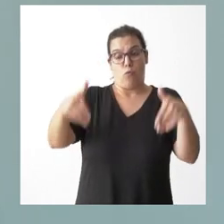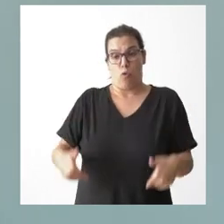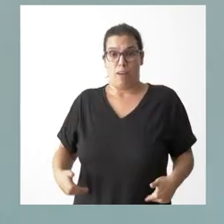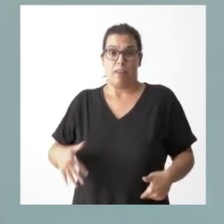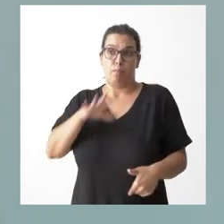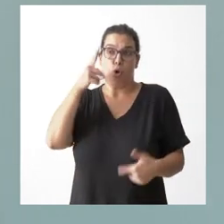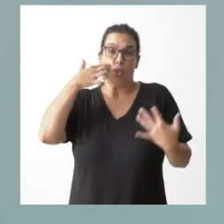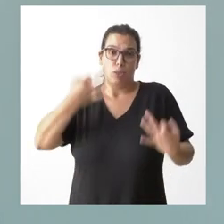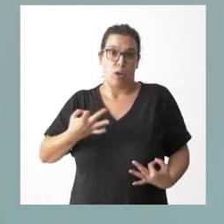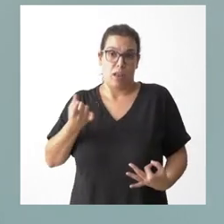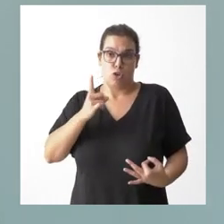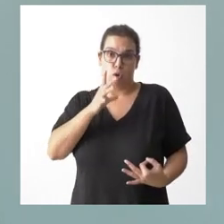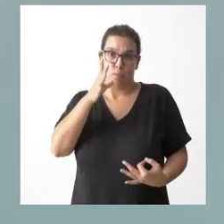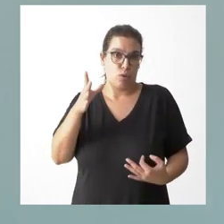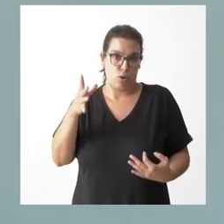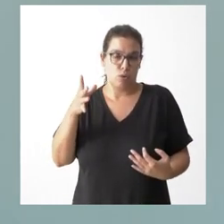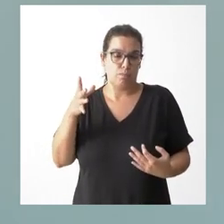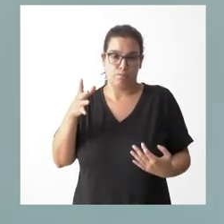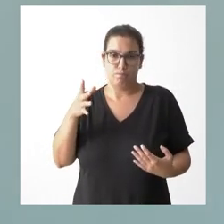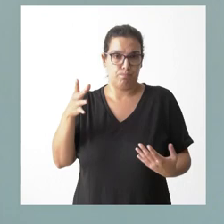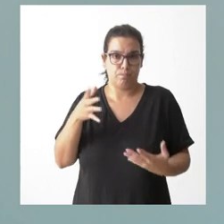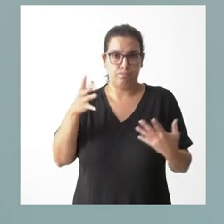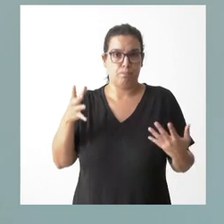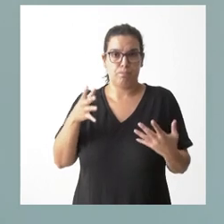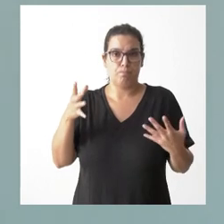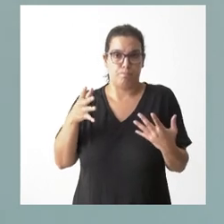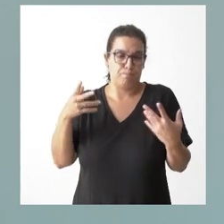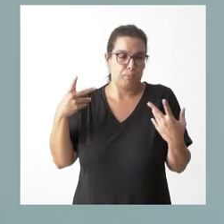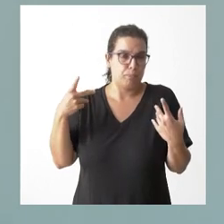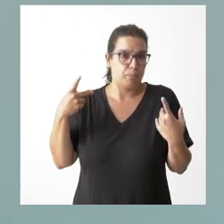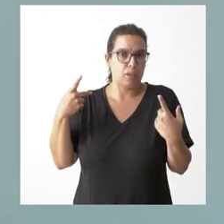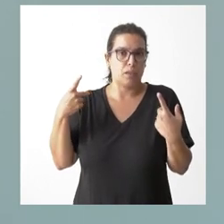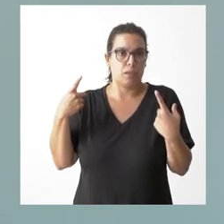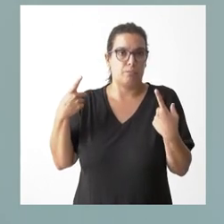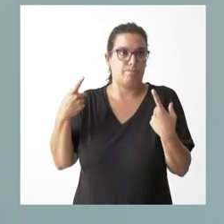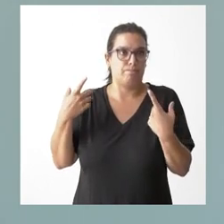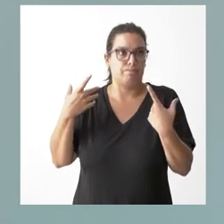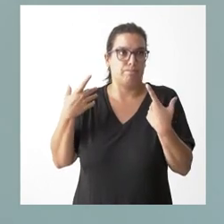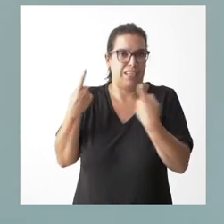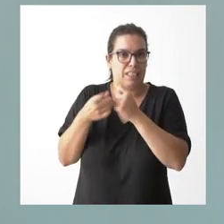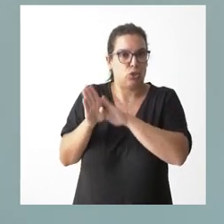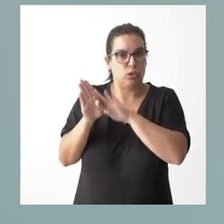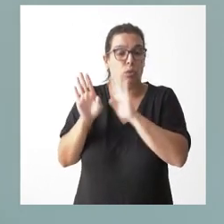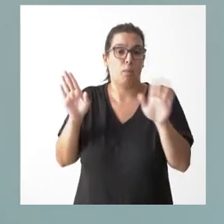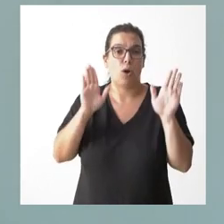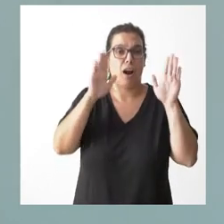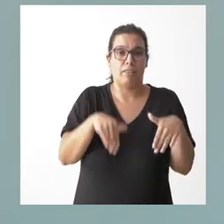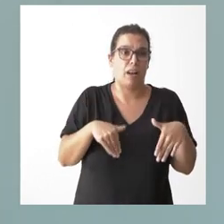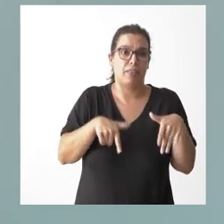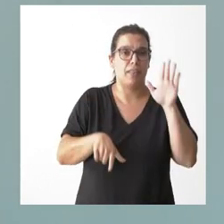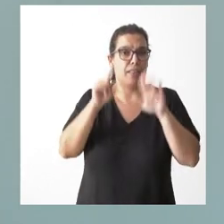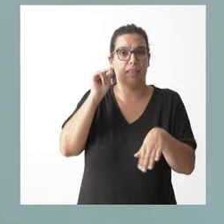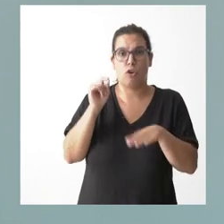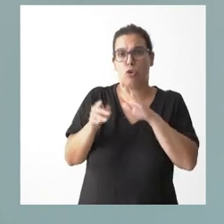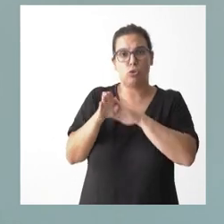porque desgraciadamente todavía allí no hay un nivel de seguridad suficiente, pero sí a lo mejor porque han decidido pues, compartir su futuro con sus familias, con sus